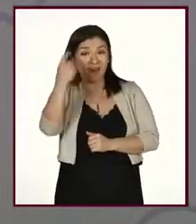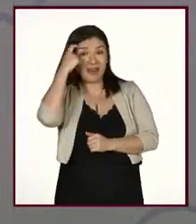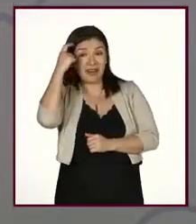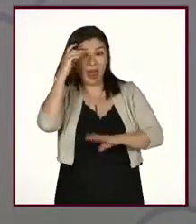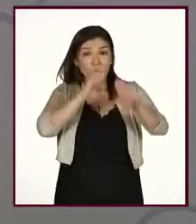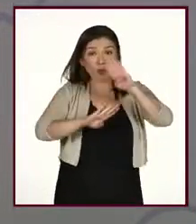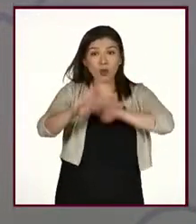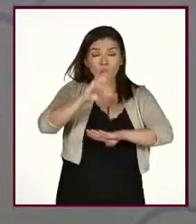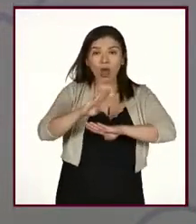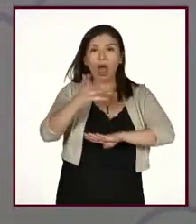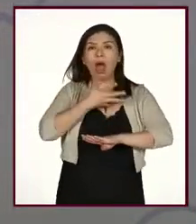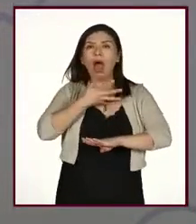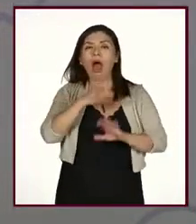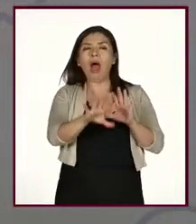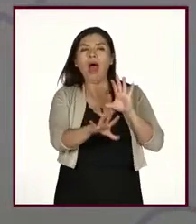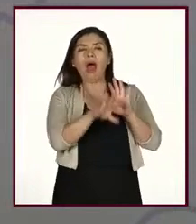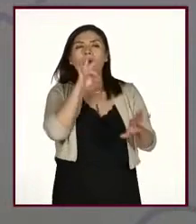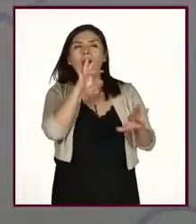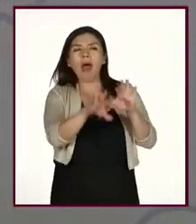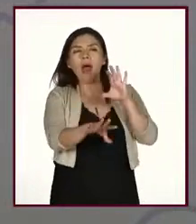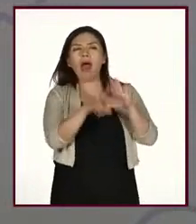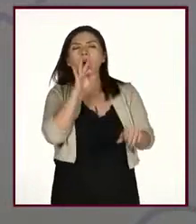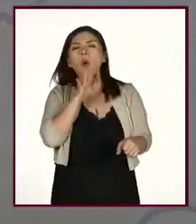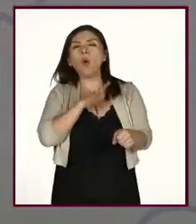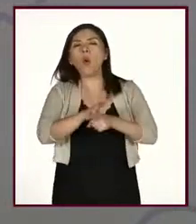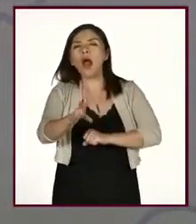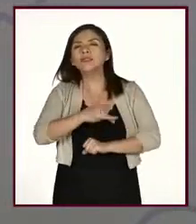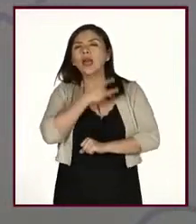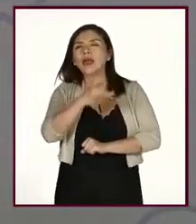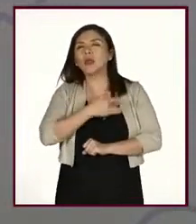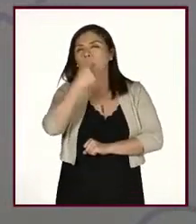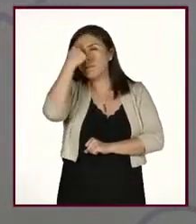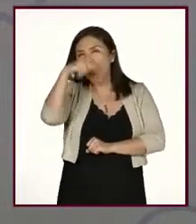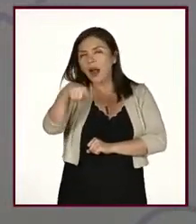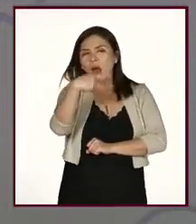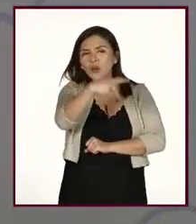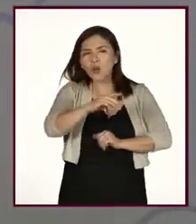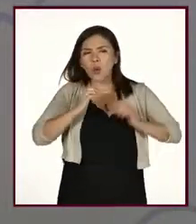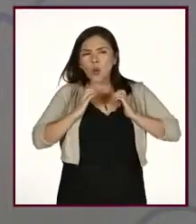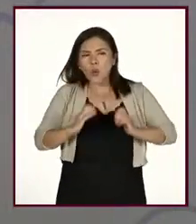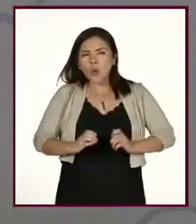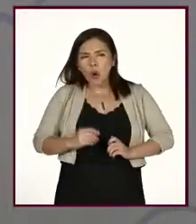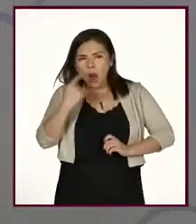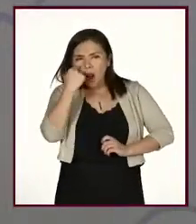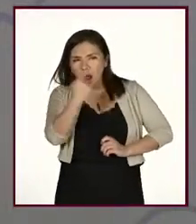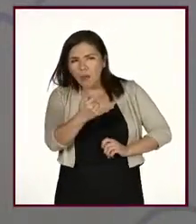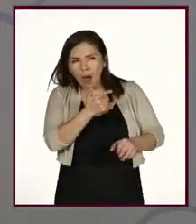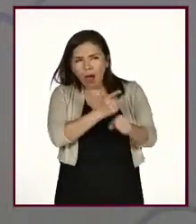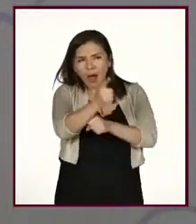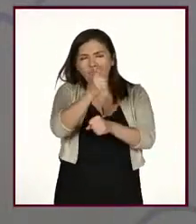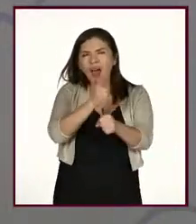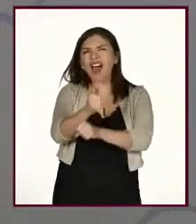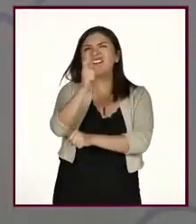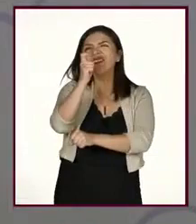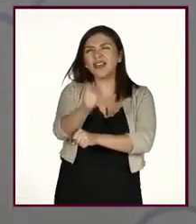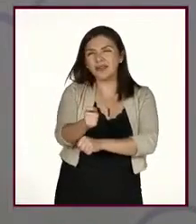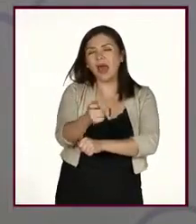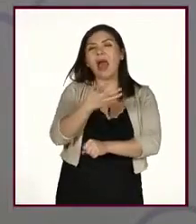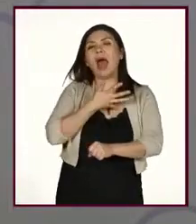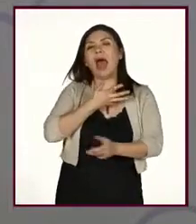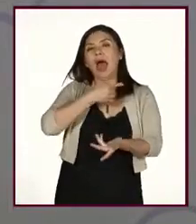empieza a dar idea en relación a los síntomas de las manifestaciones que observamos en el trastorno de ansiedad generalizada,